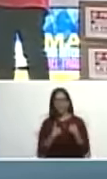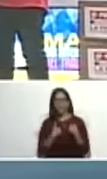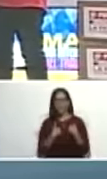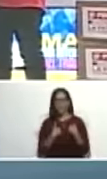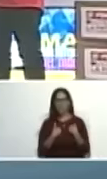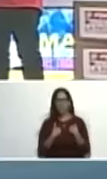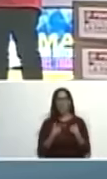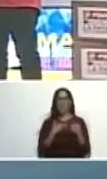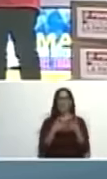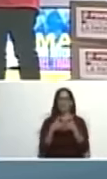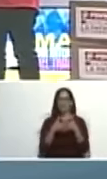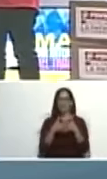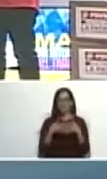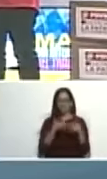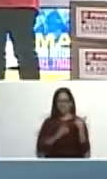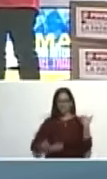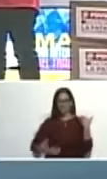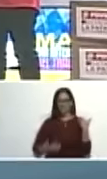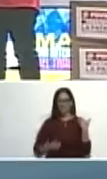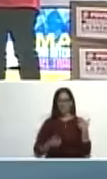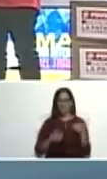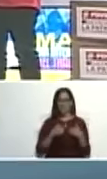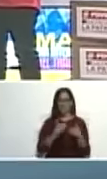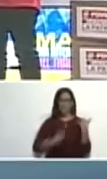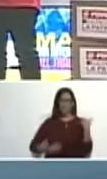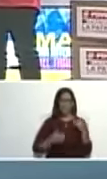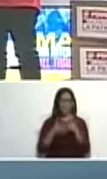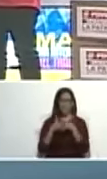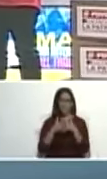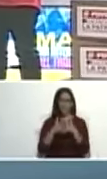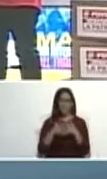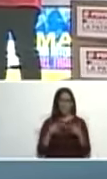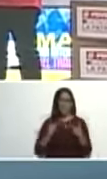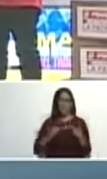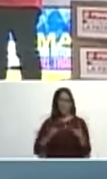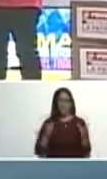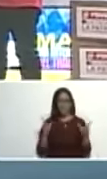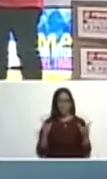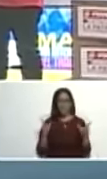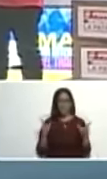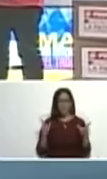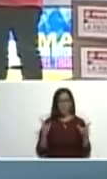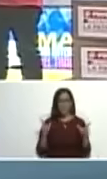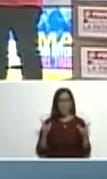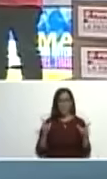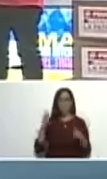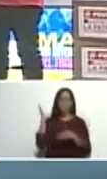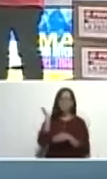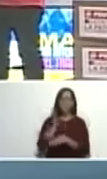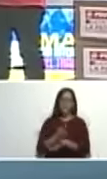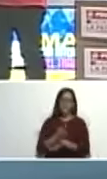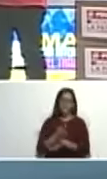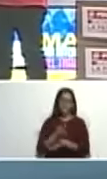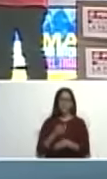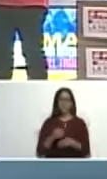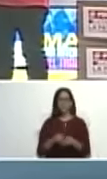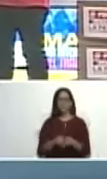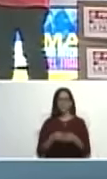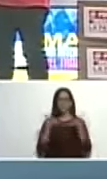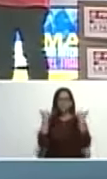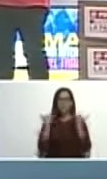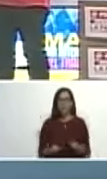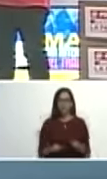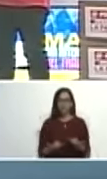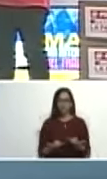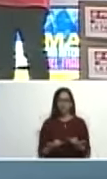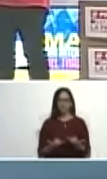a Biden. Biden. Biden. Live. Leave. Sanction. Sanction.